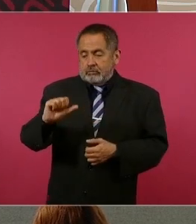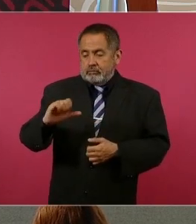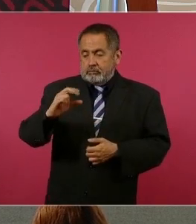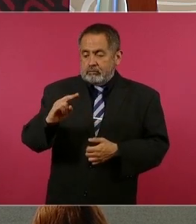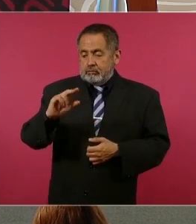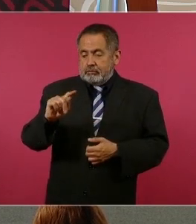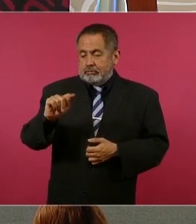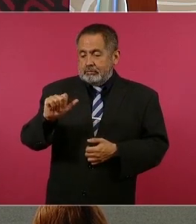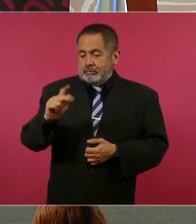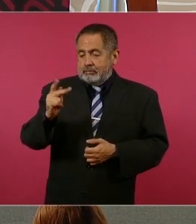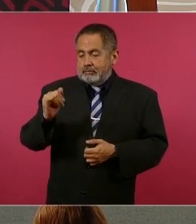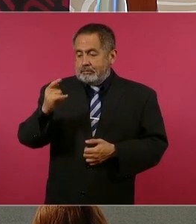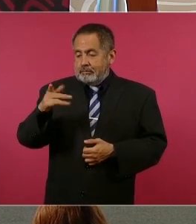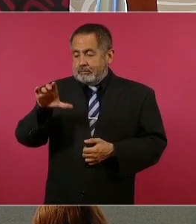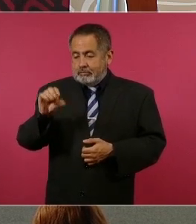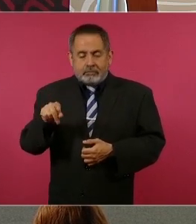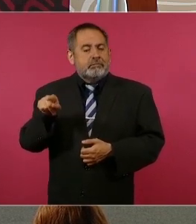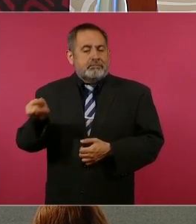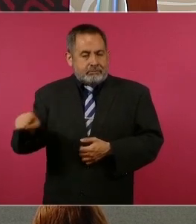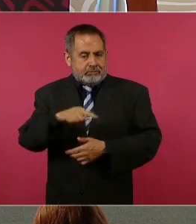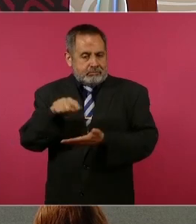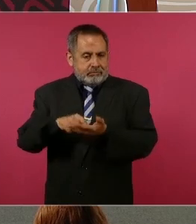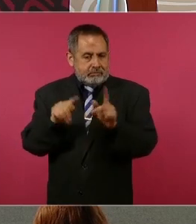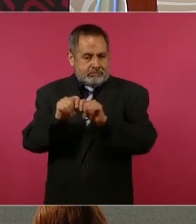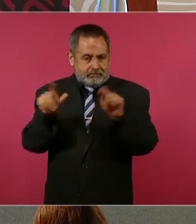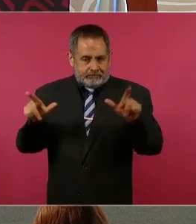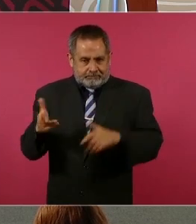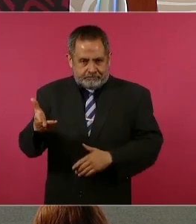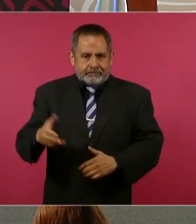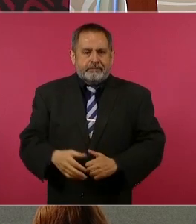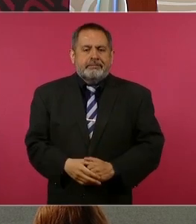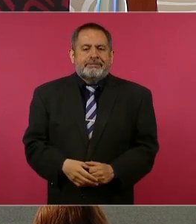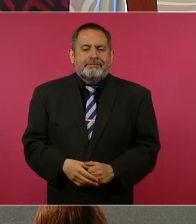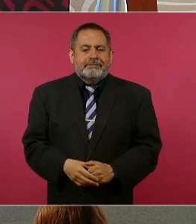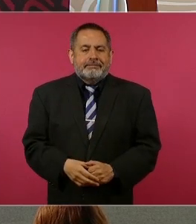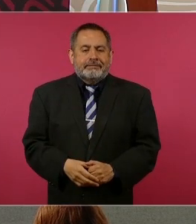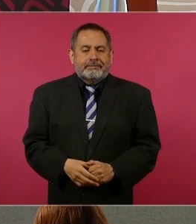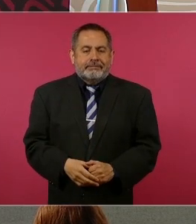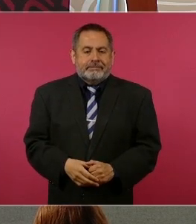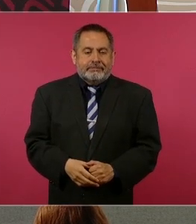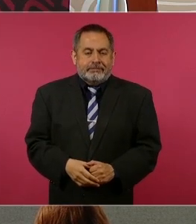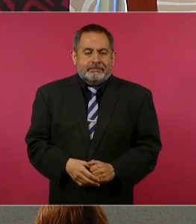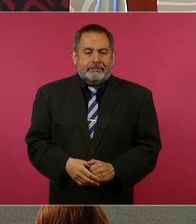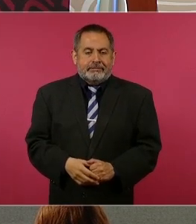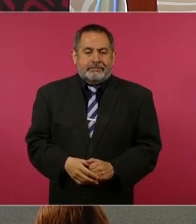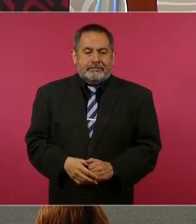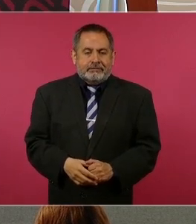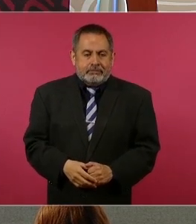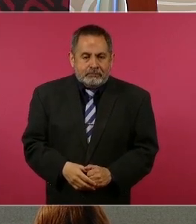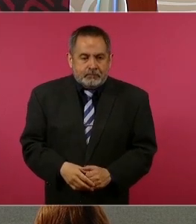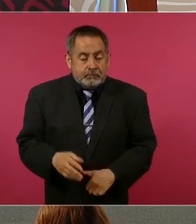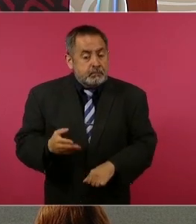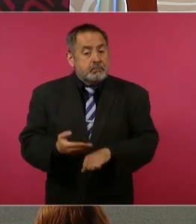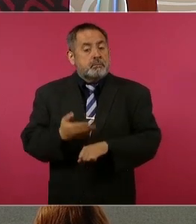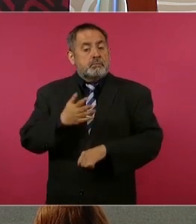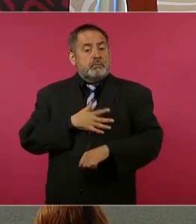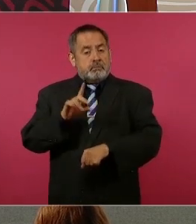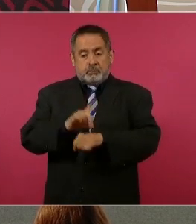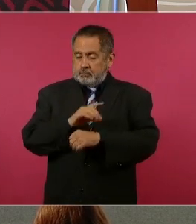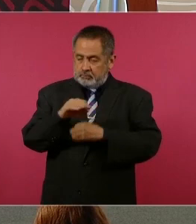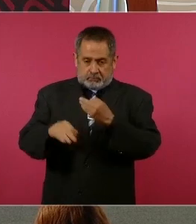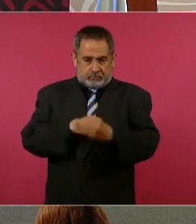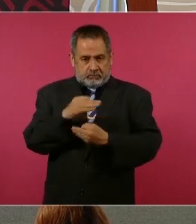Acuitlapilco. Por favor, gobernadora Lorena Cuellar. Muy buenos días a todas y a